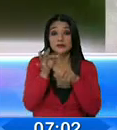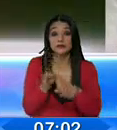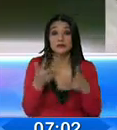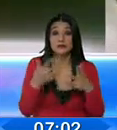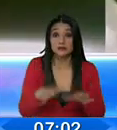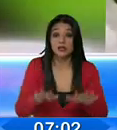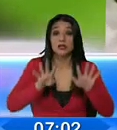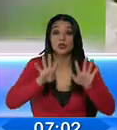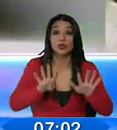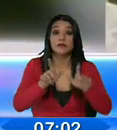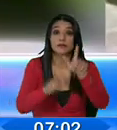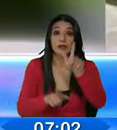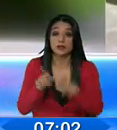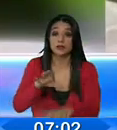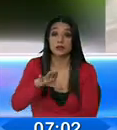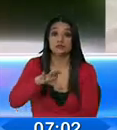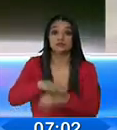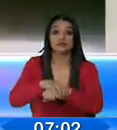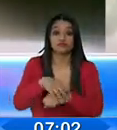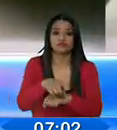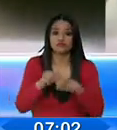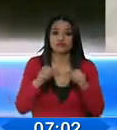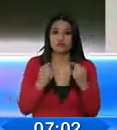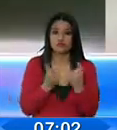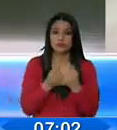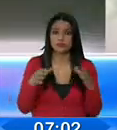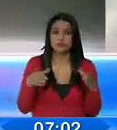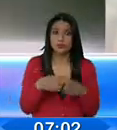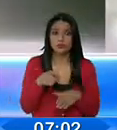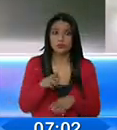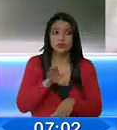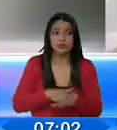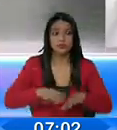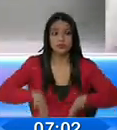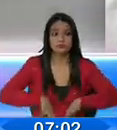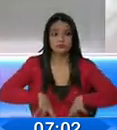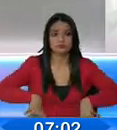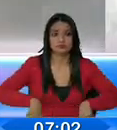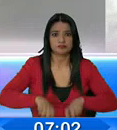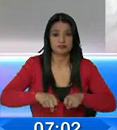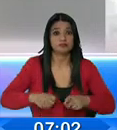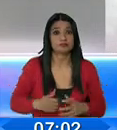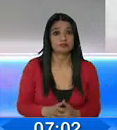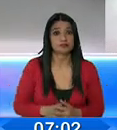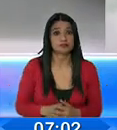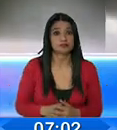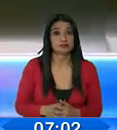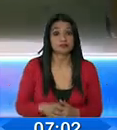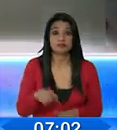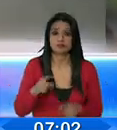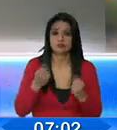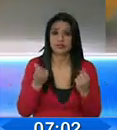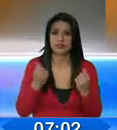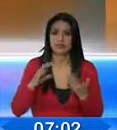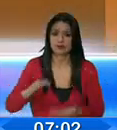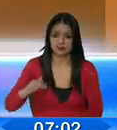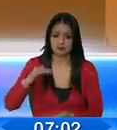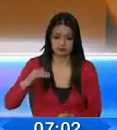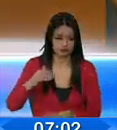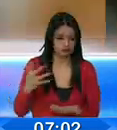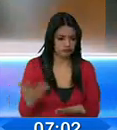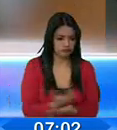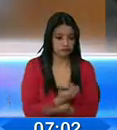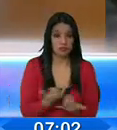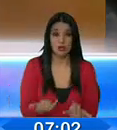de integrar una presunta red de corrupción. En poder de ellos se logró el decomiso de altas sumas de dinero que hoy